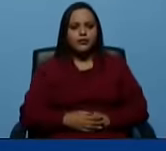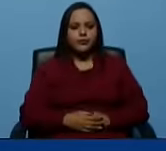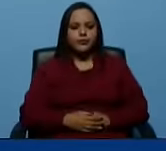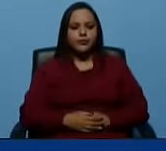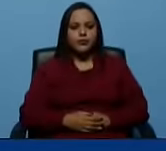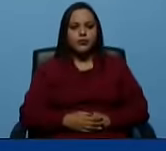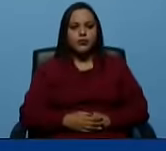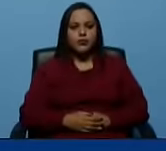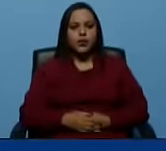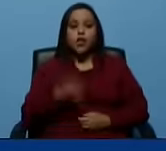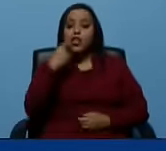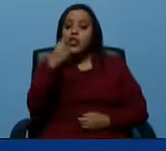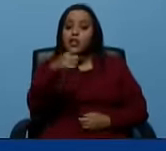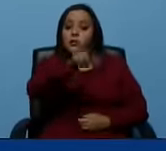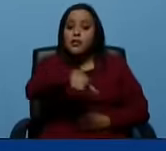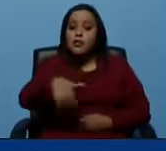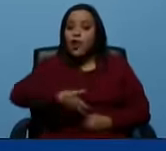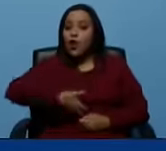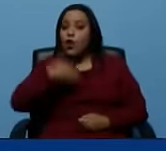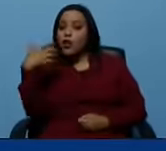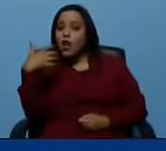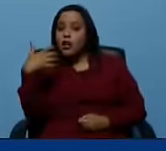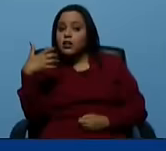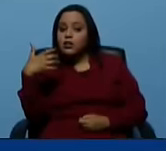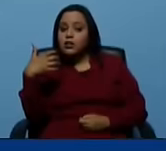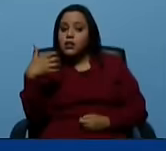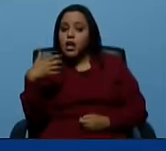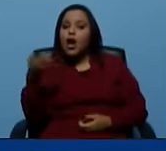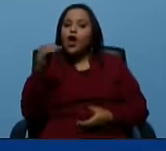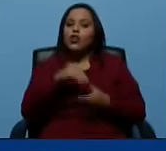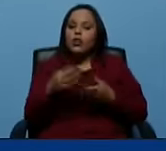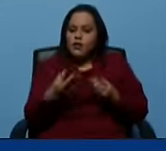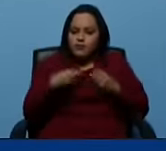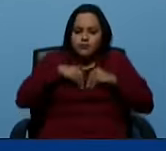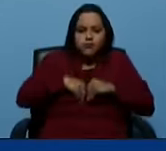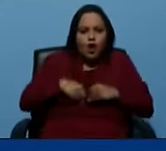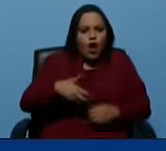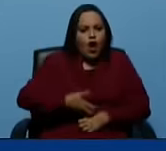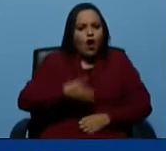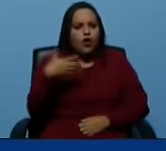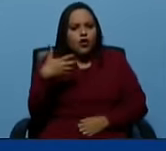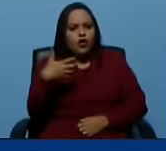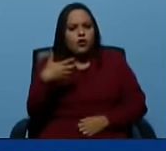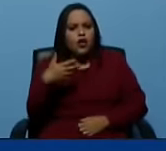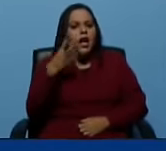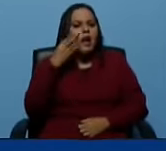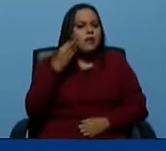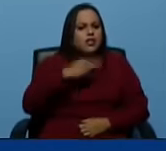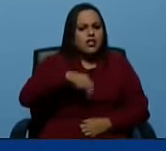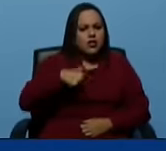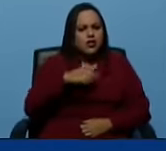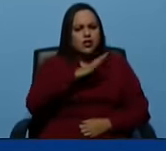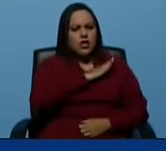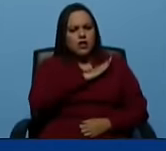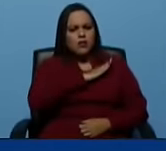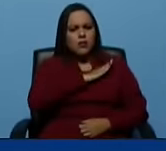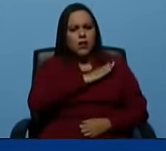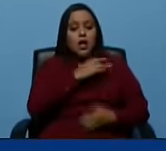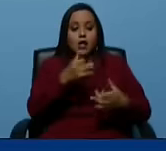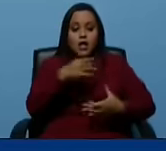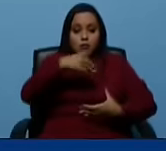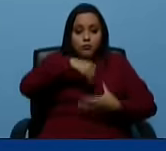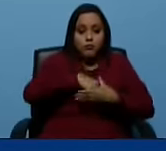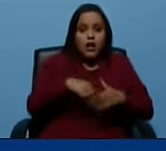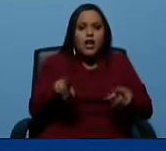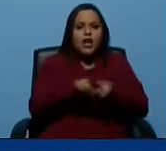Por eso yo le digo a los que odian, a los que le inocularon otra vez odio, con la experiencia que tenemos, ya se lo inocularon cuando el